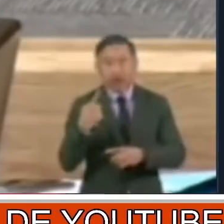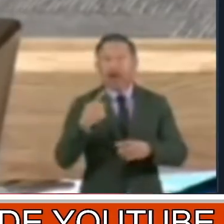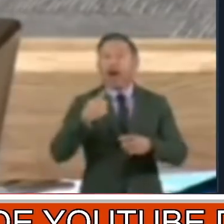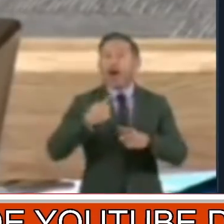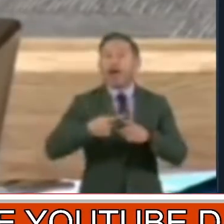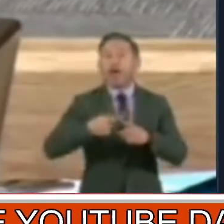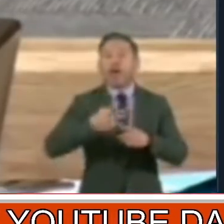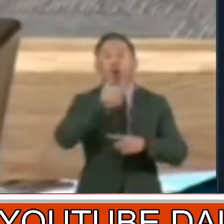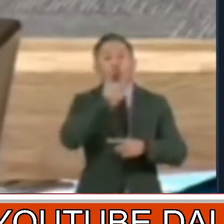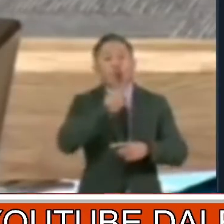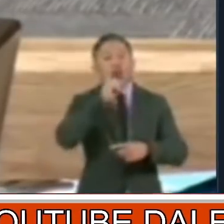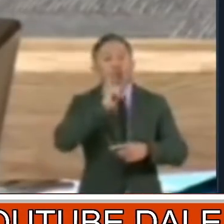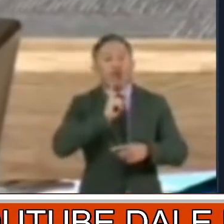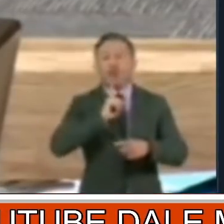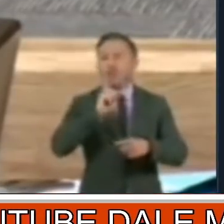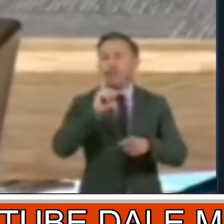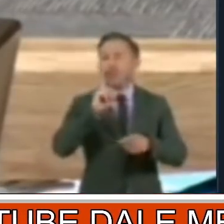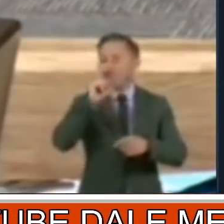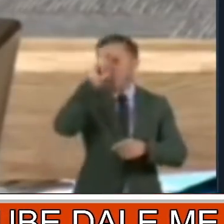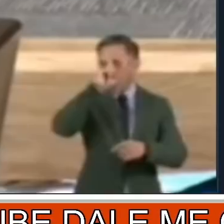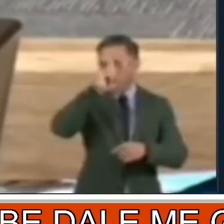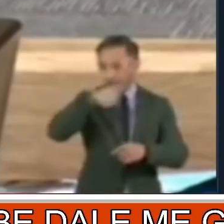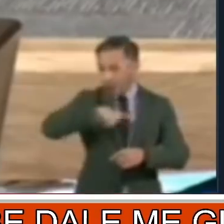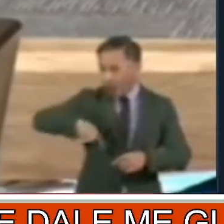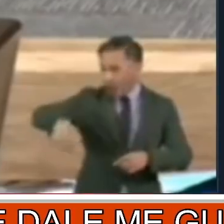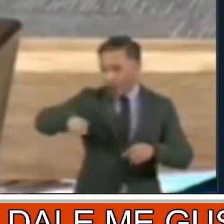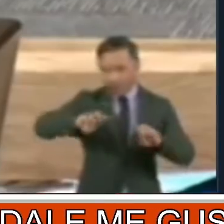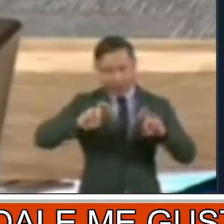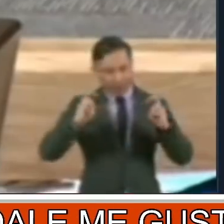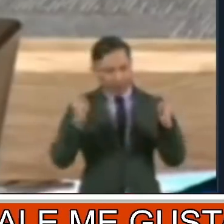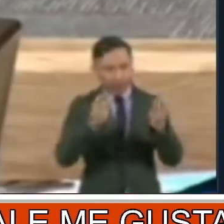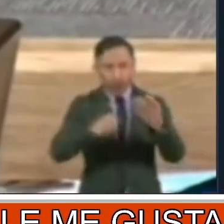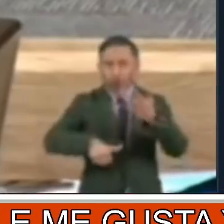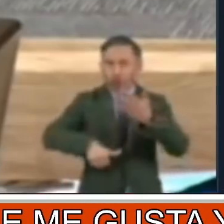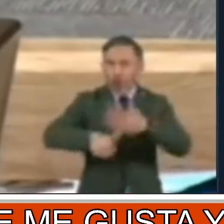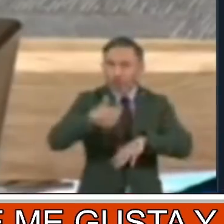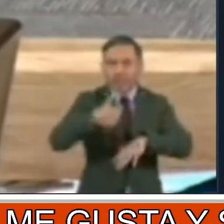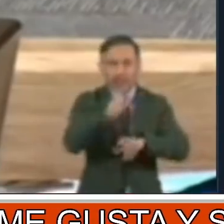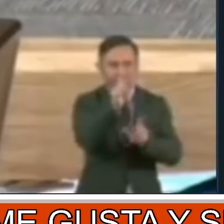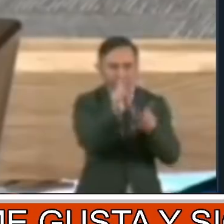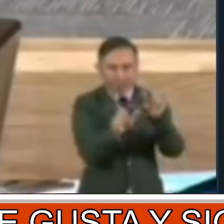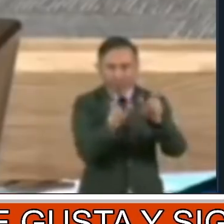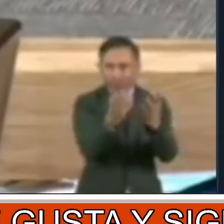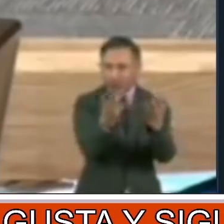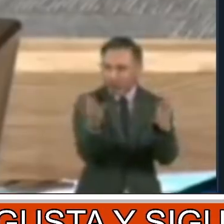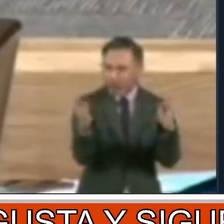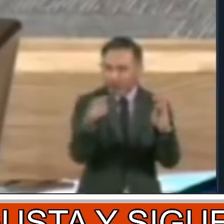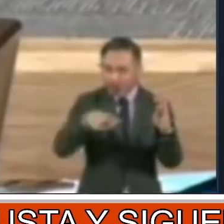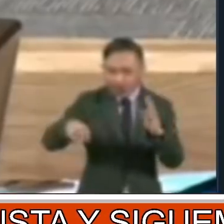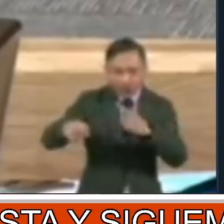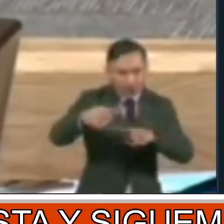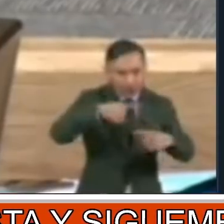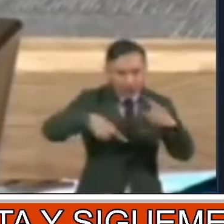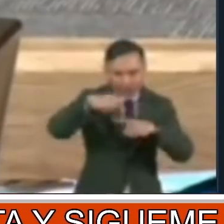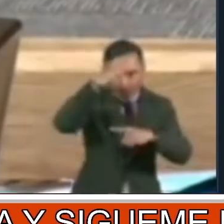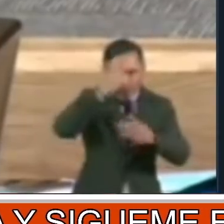y consejeros. Hay una persistente conducta misógina